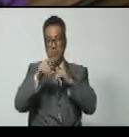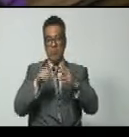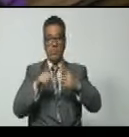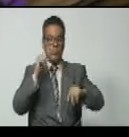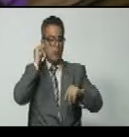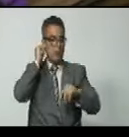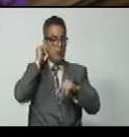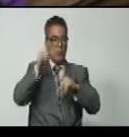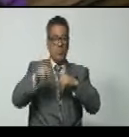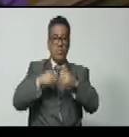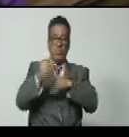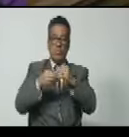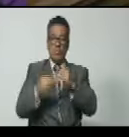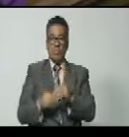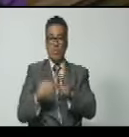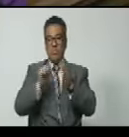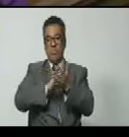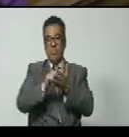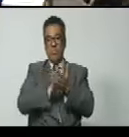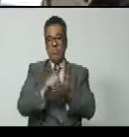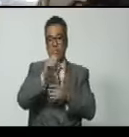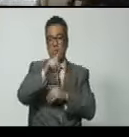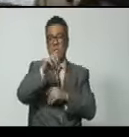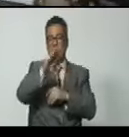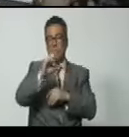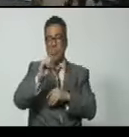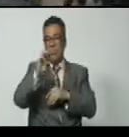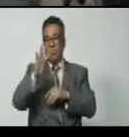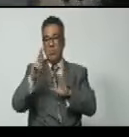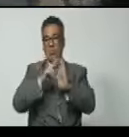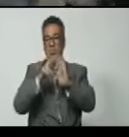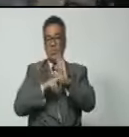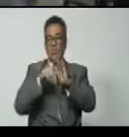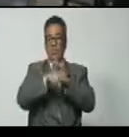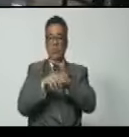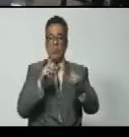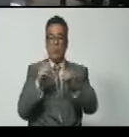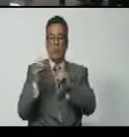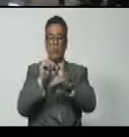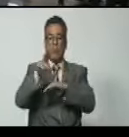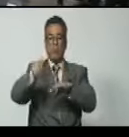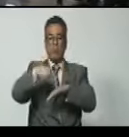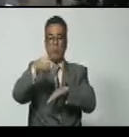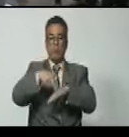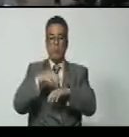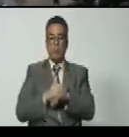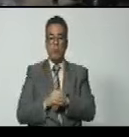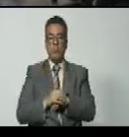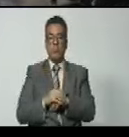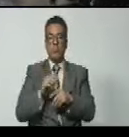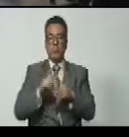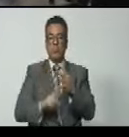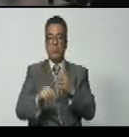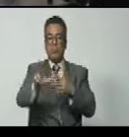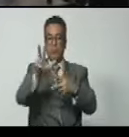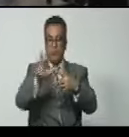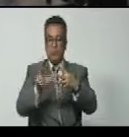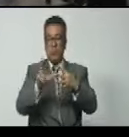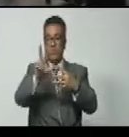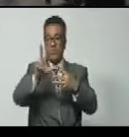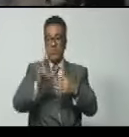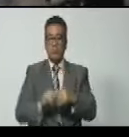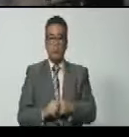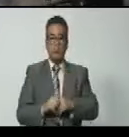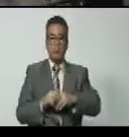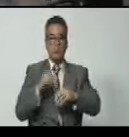mujeres. De acuerdo a lo previsto en el artículo 104 del Reglamento Interior y de Debates de la Asamblea Nacional. Punto número